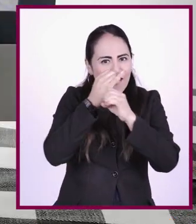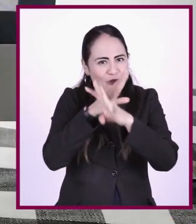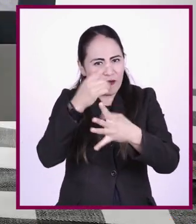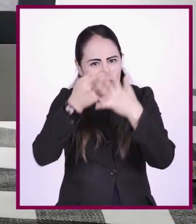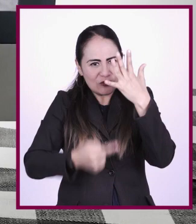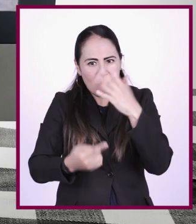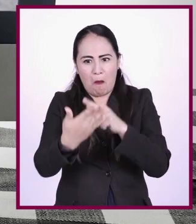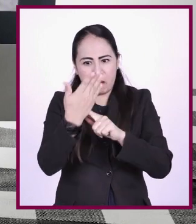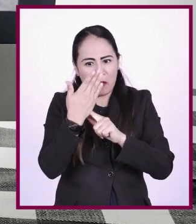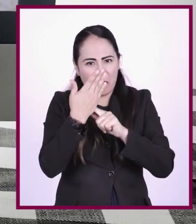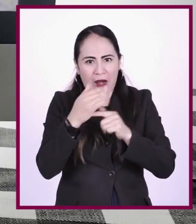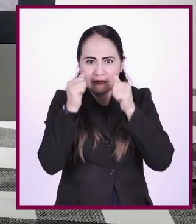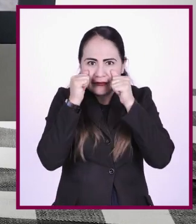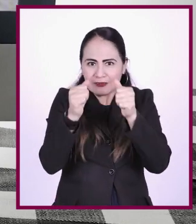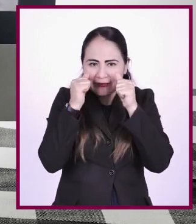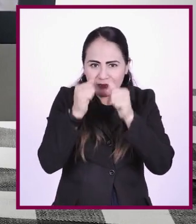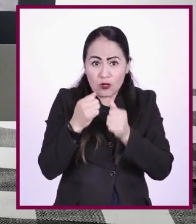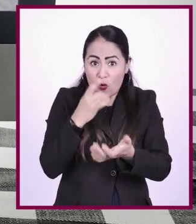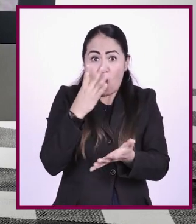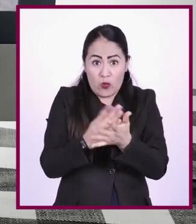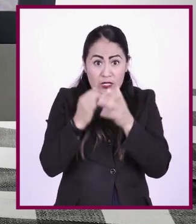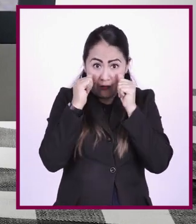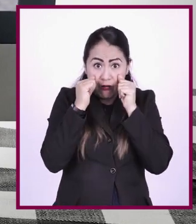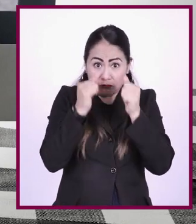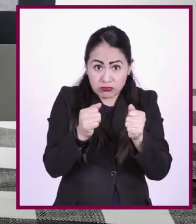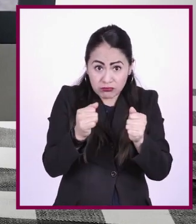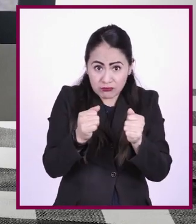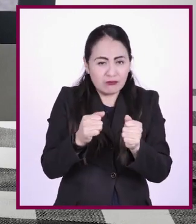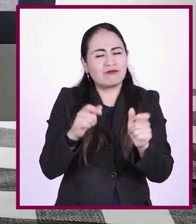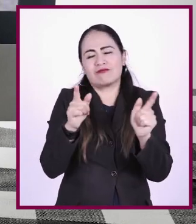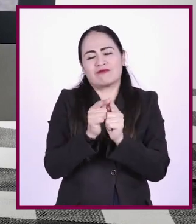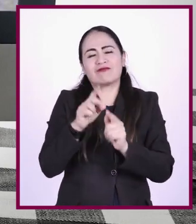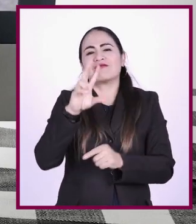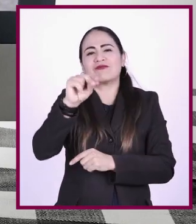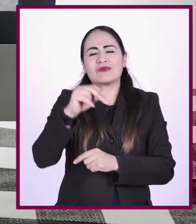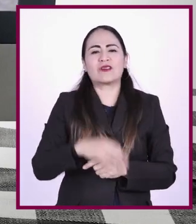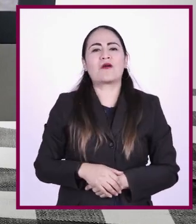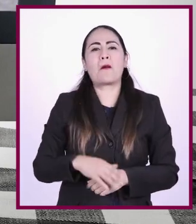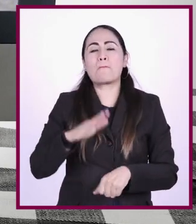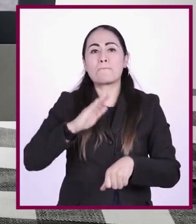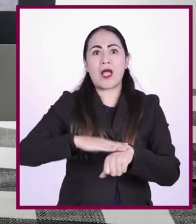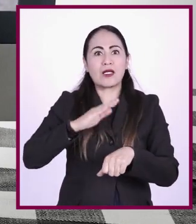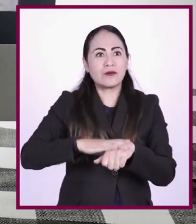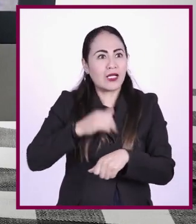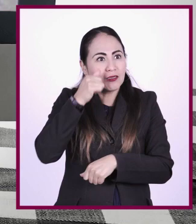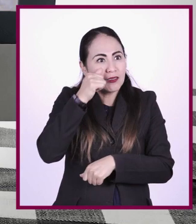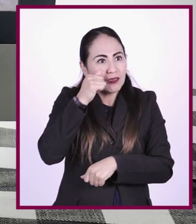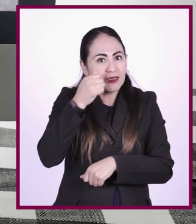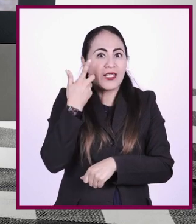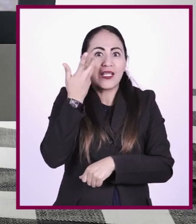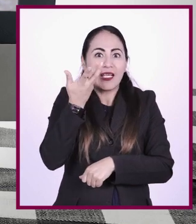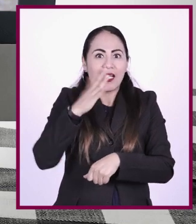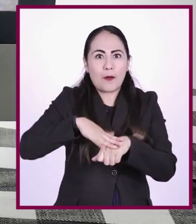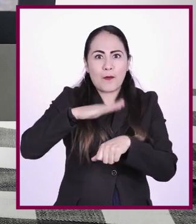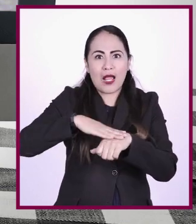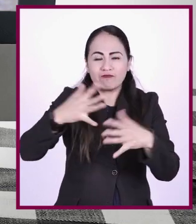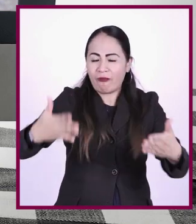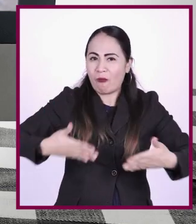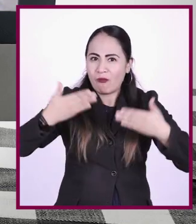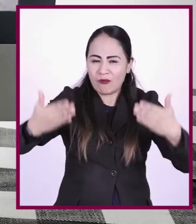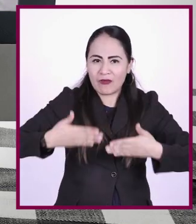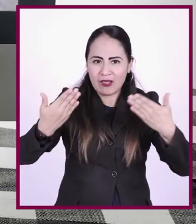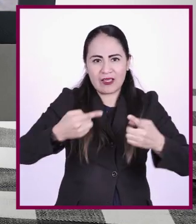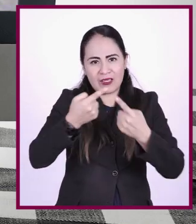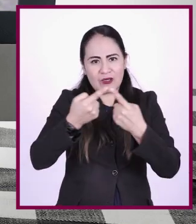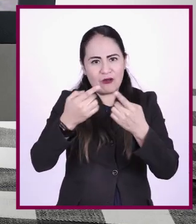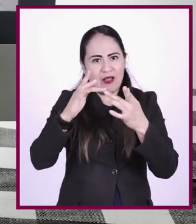solamente prestar atención a la información, sino mantenernos con la motivación suficiente para hacer estas conexiones entre la